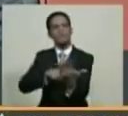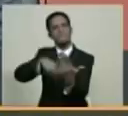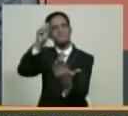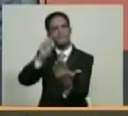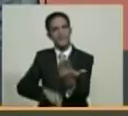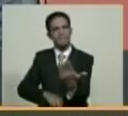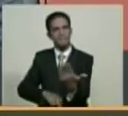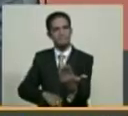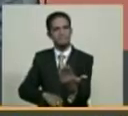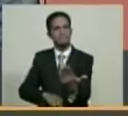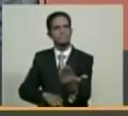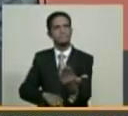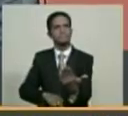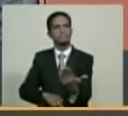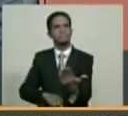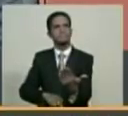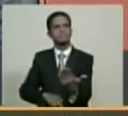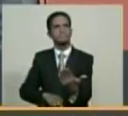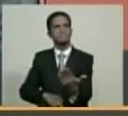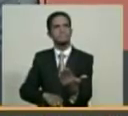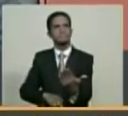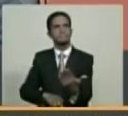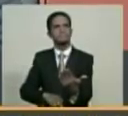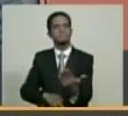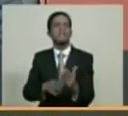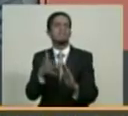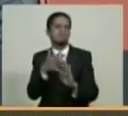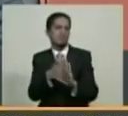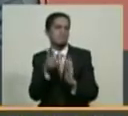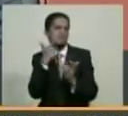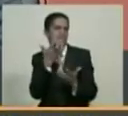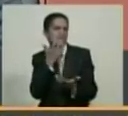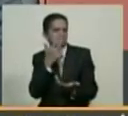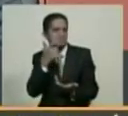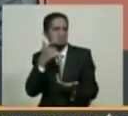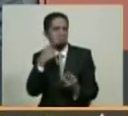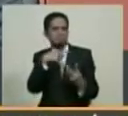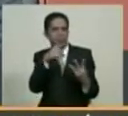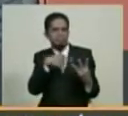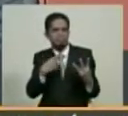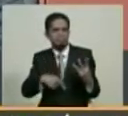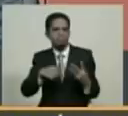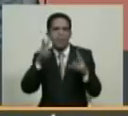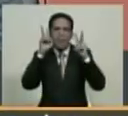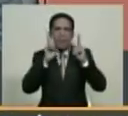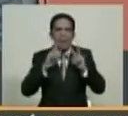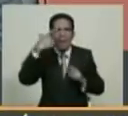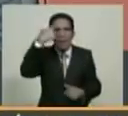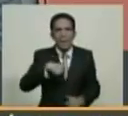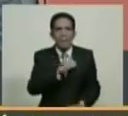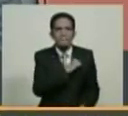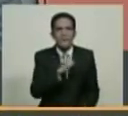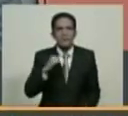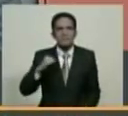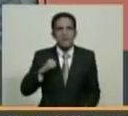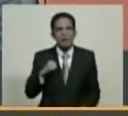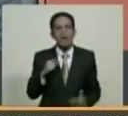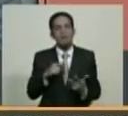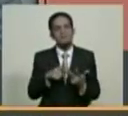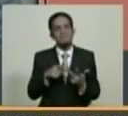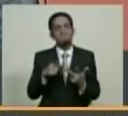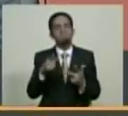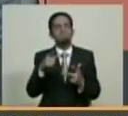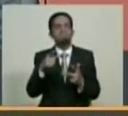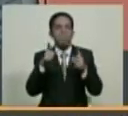permitido ya la firma también para los artículos de higiene, de higiene personal y de útiles del